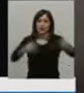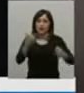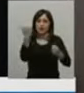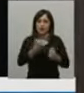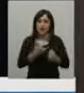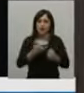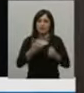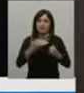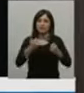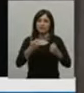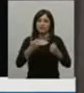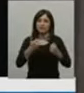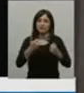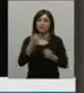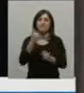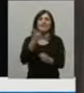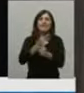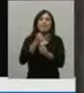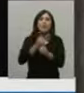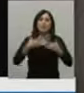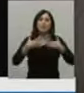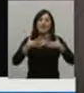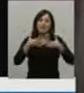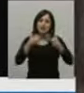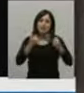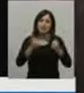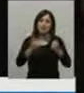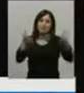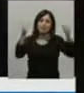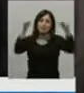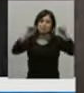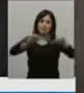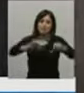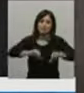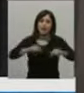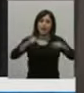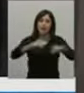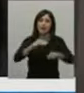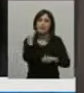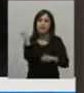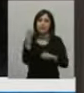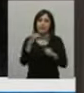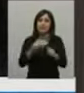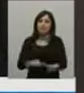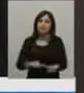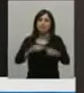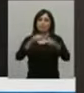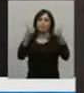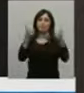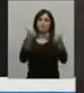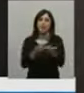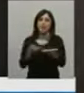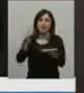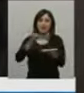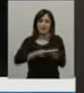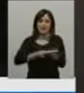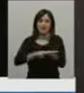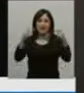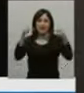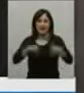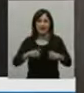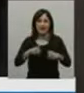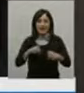salud que está muy dañado. Y por supuesto vamos a tratar de cambiar la historia de que en Jujuy se deje de morir